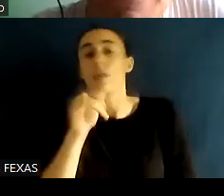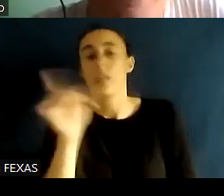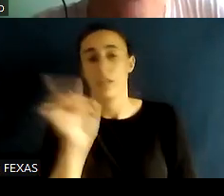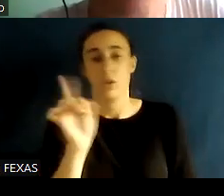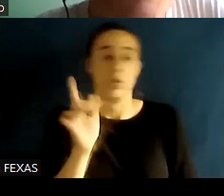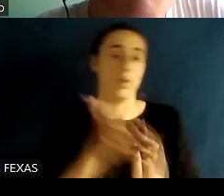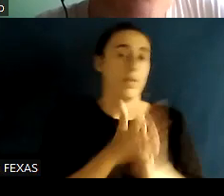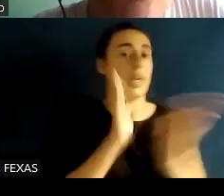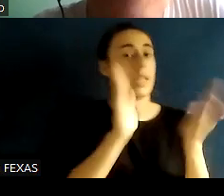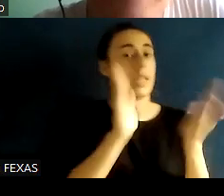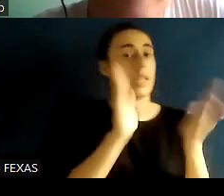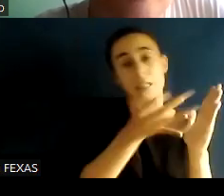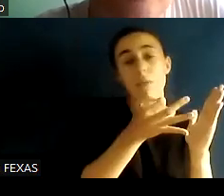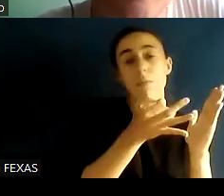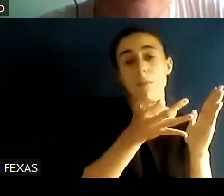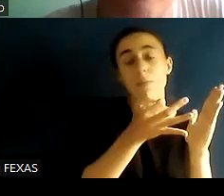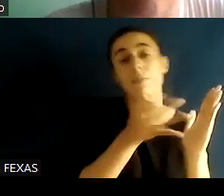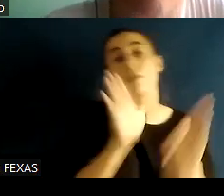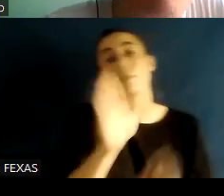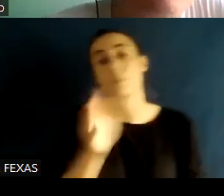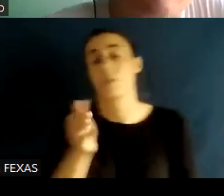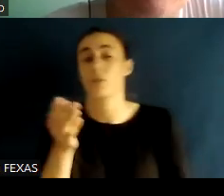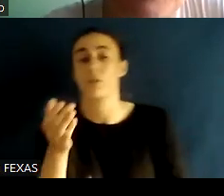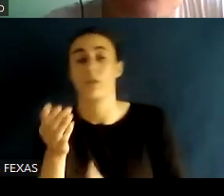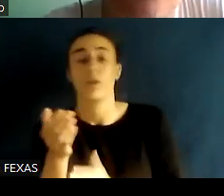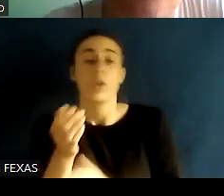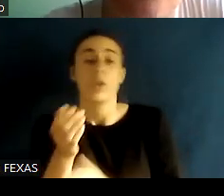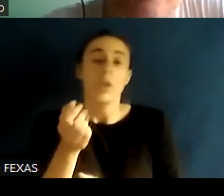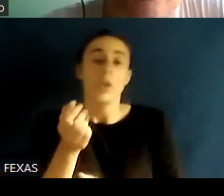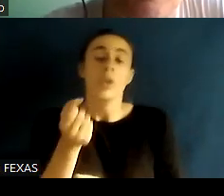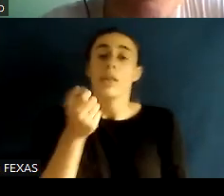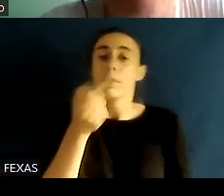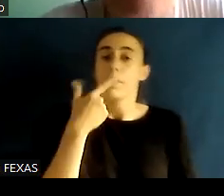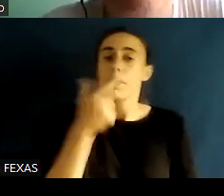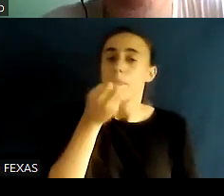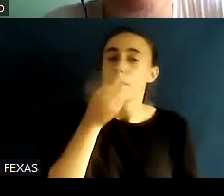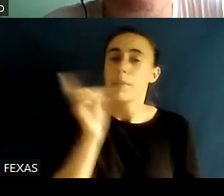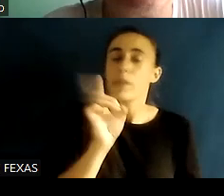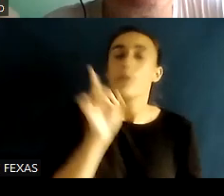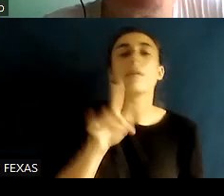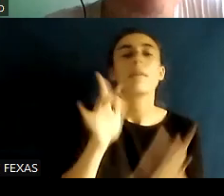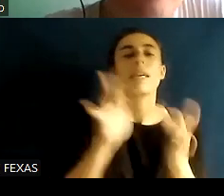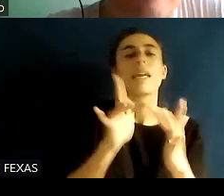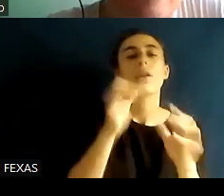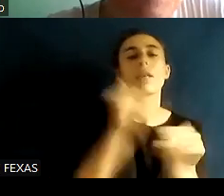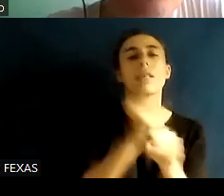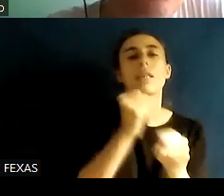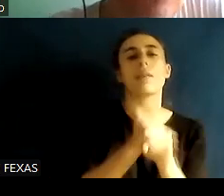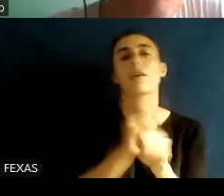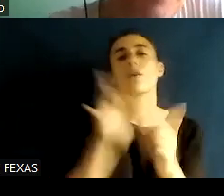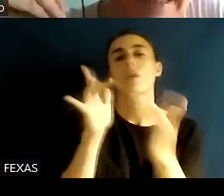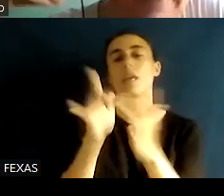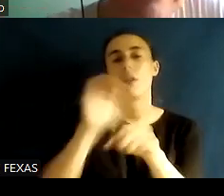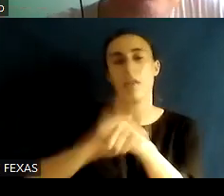infraterapéutica. O una repercusión sobre las relaciones con familias, amigos o el trabajo que lleven a la persona al aislamiento,